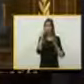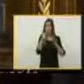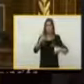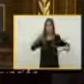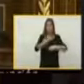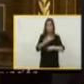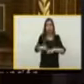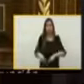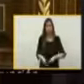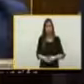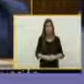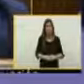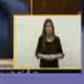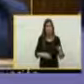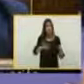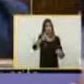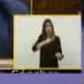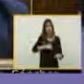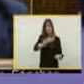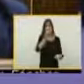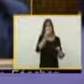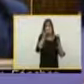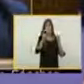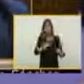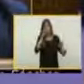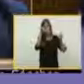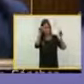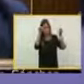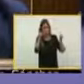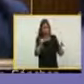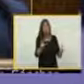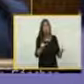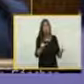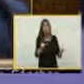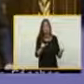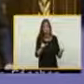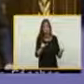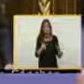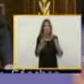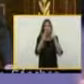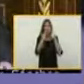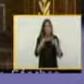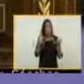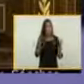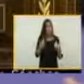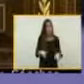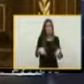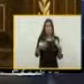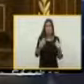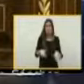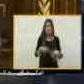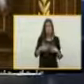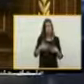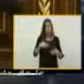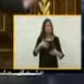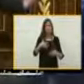lle fixo, pero aí estaba falando de que non entra no goberno, e como para non entrar no goberno non fai falla que votes a favor, sino que chega... Que hubiera habido un goberno de gran